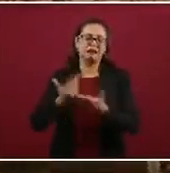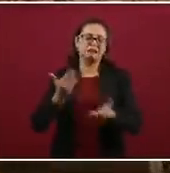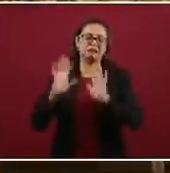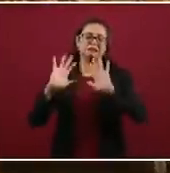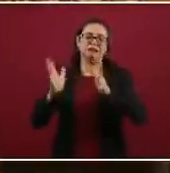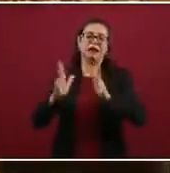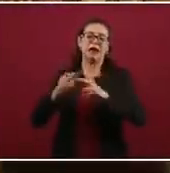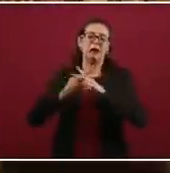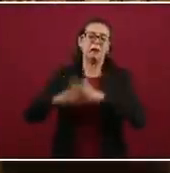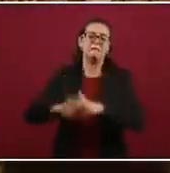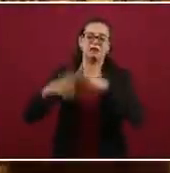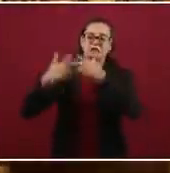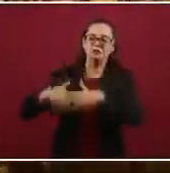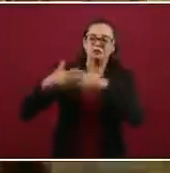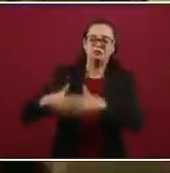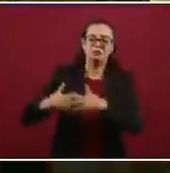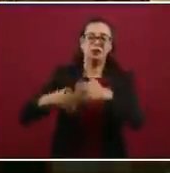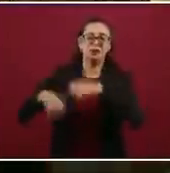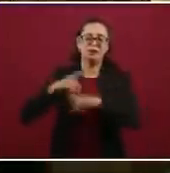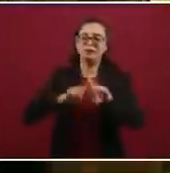Industrial.